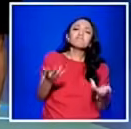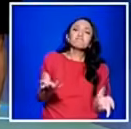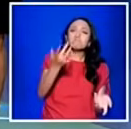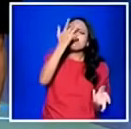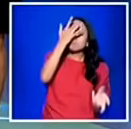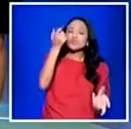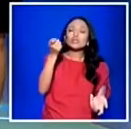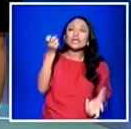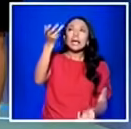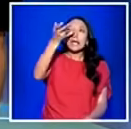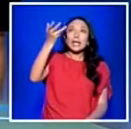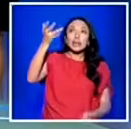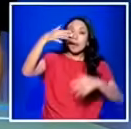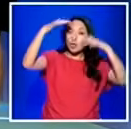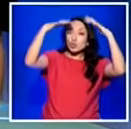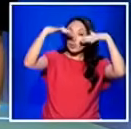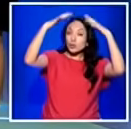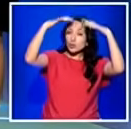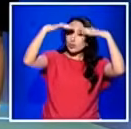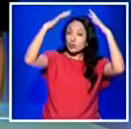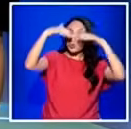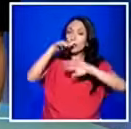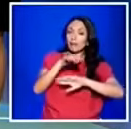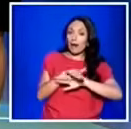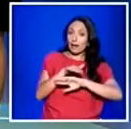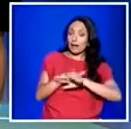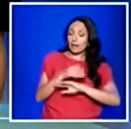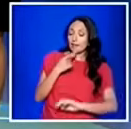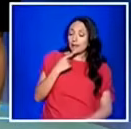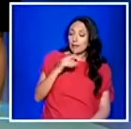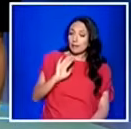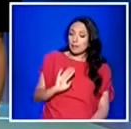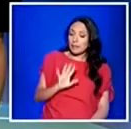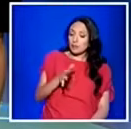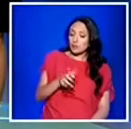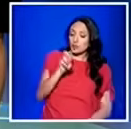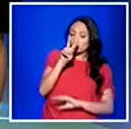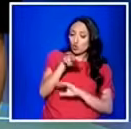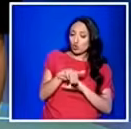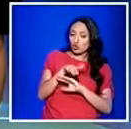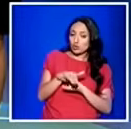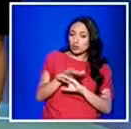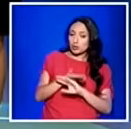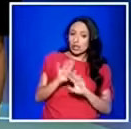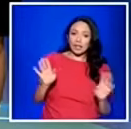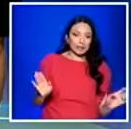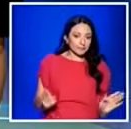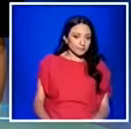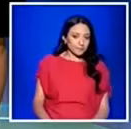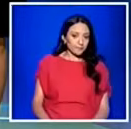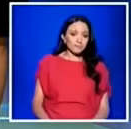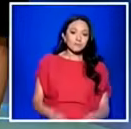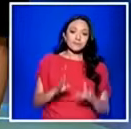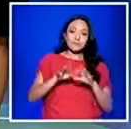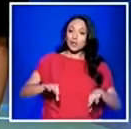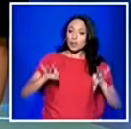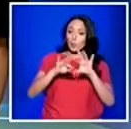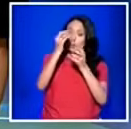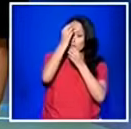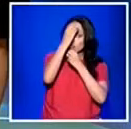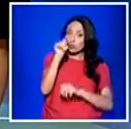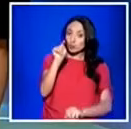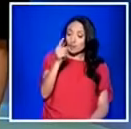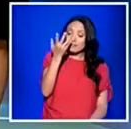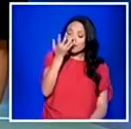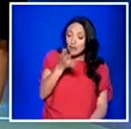cuenta que se pronostican lluvias en distintos puntos de la ciudad a partir de las 2 de la tarde. Aquí le damos toda esta información para que usted desde